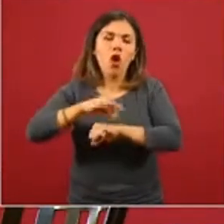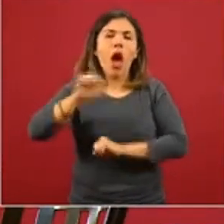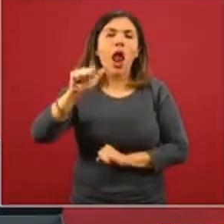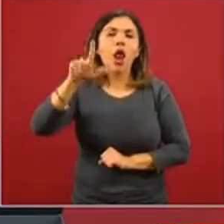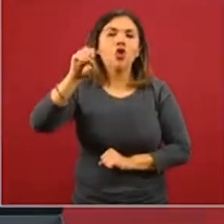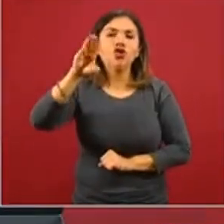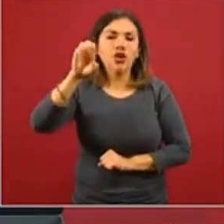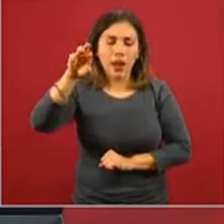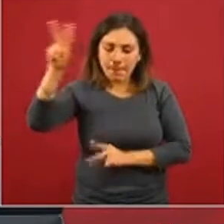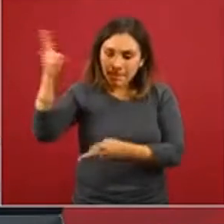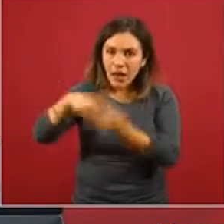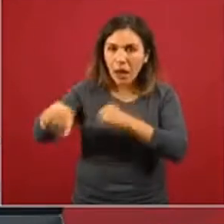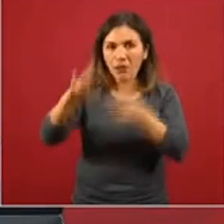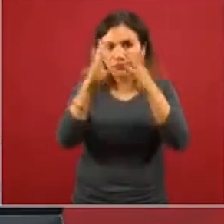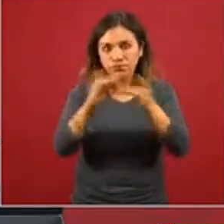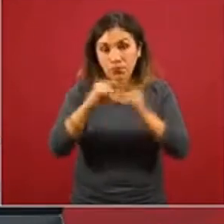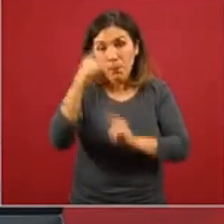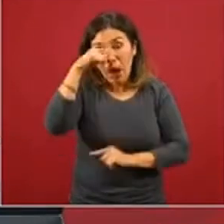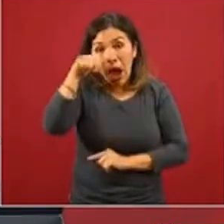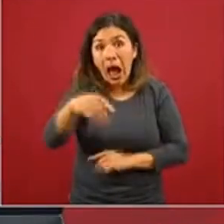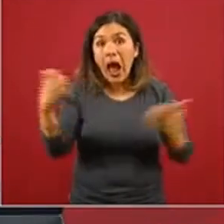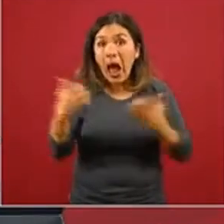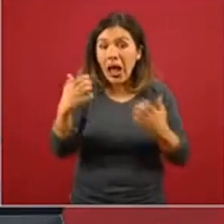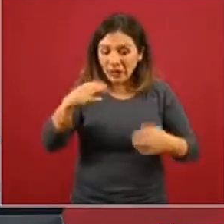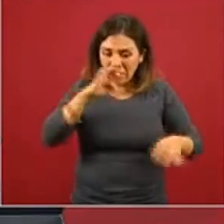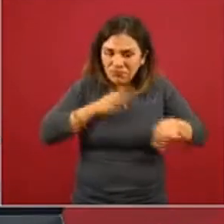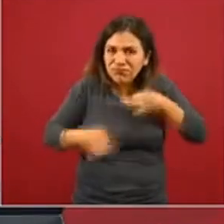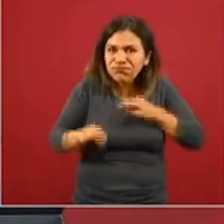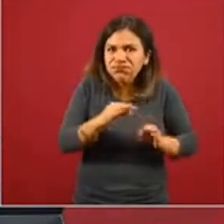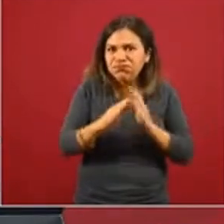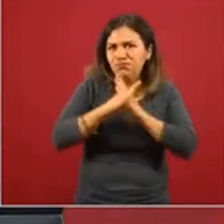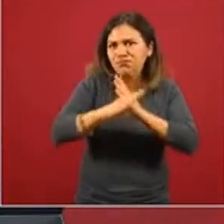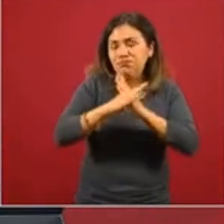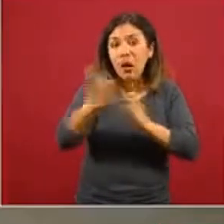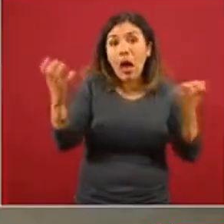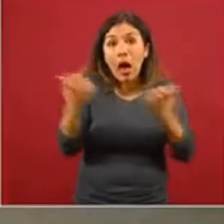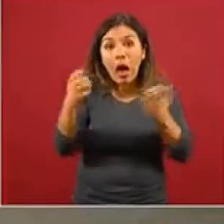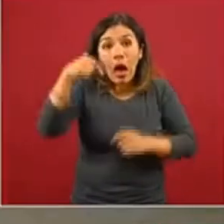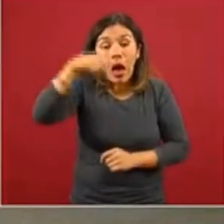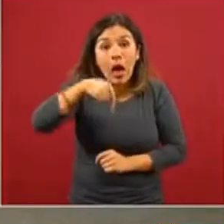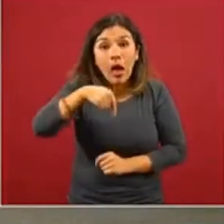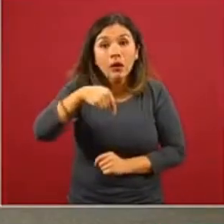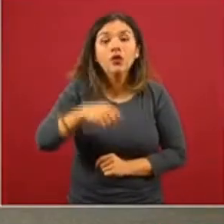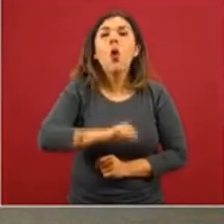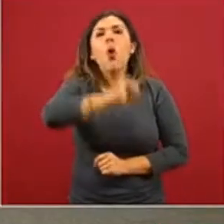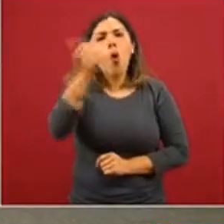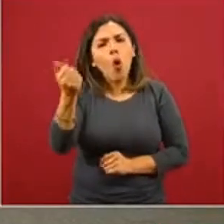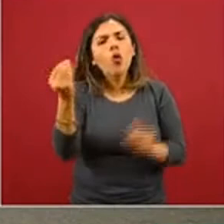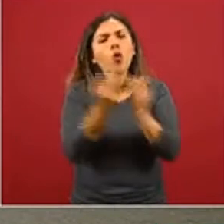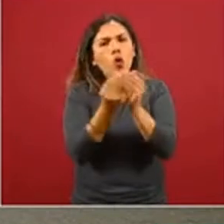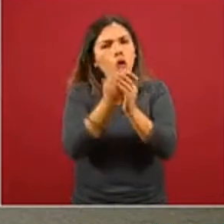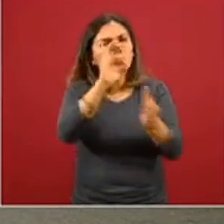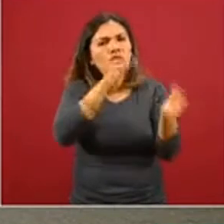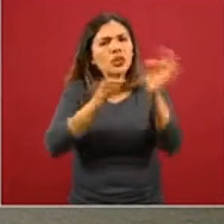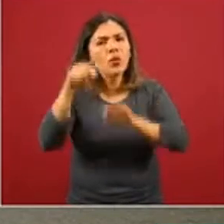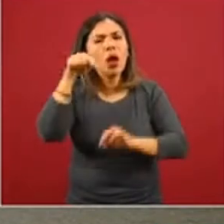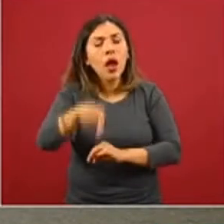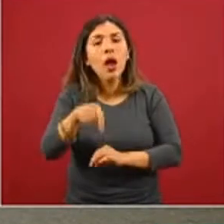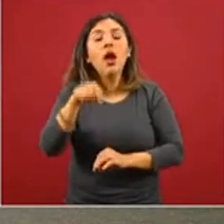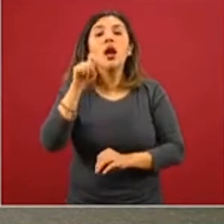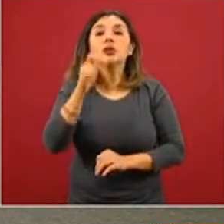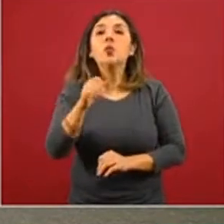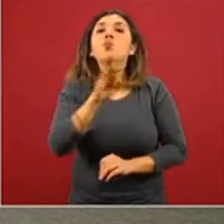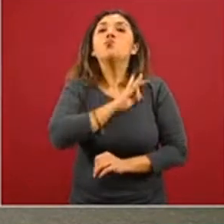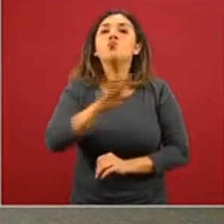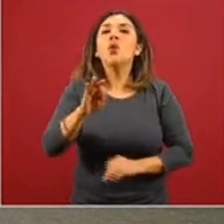Alcocer, que producen esos anticuerpos, es un tipo de células, y hay otro tipo de células que